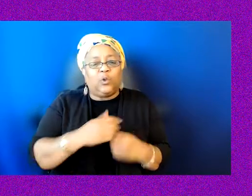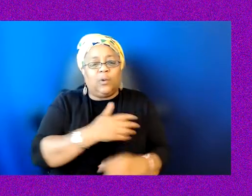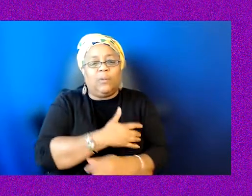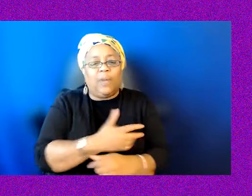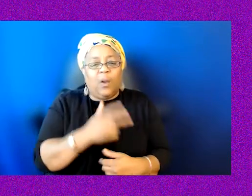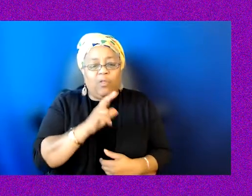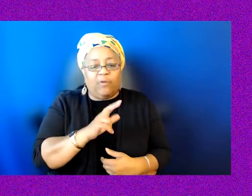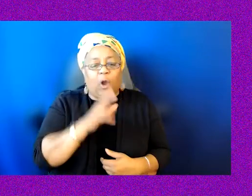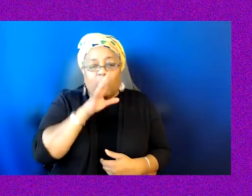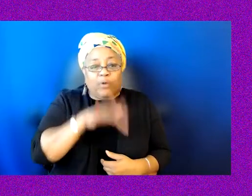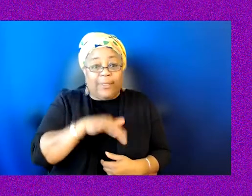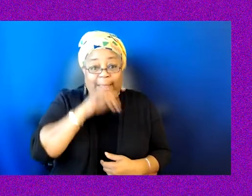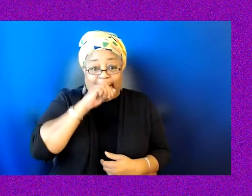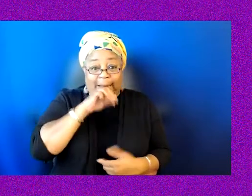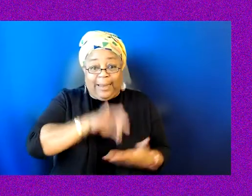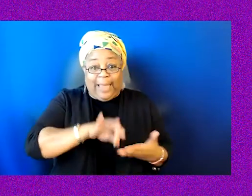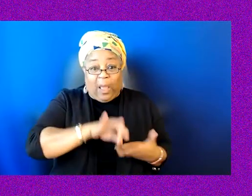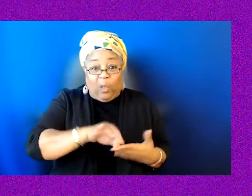Respirar contando hasta tres.